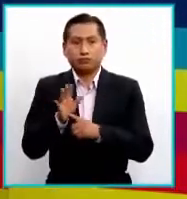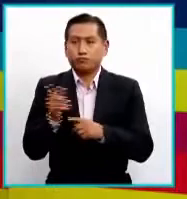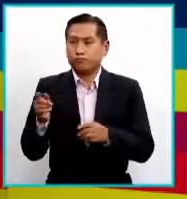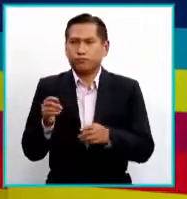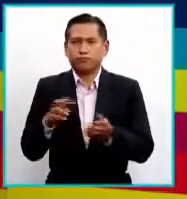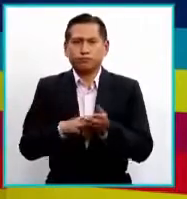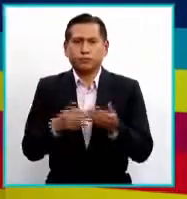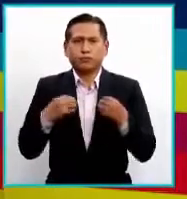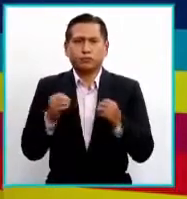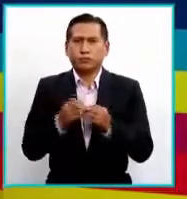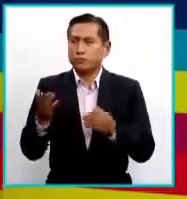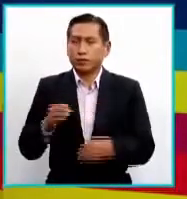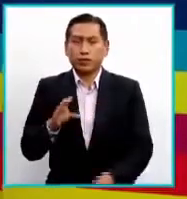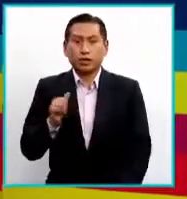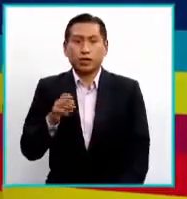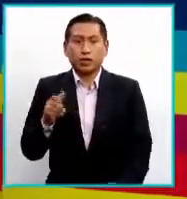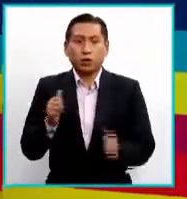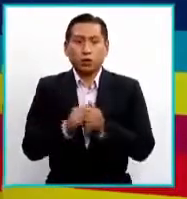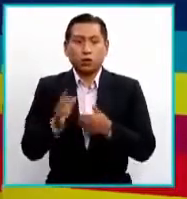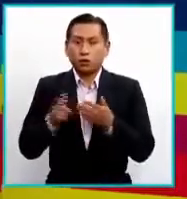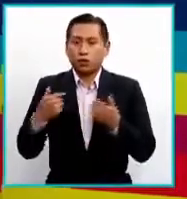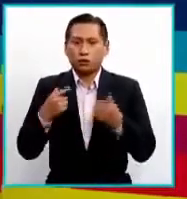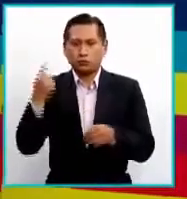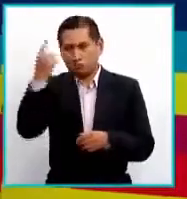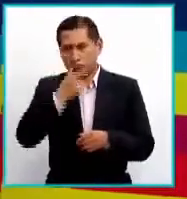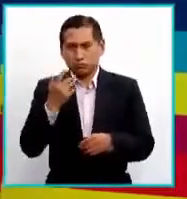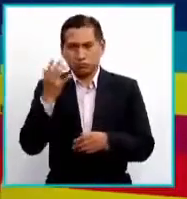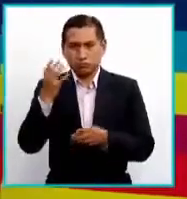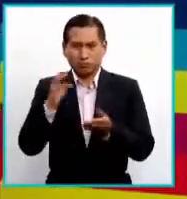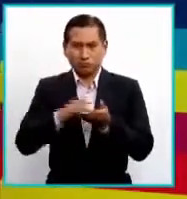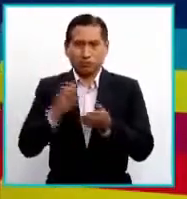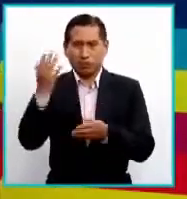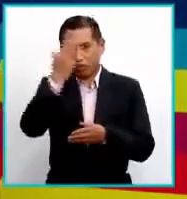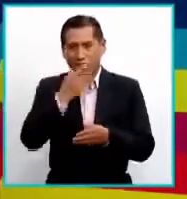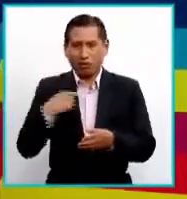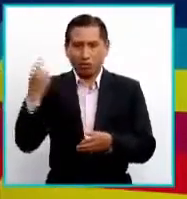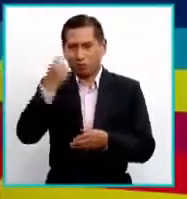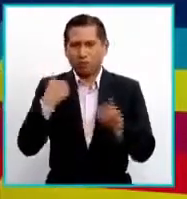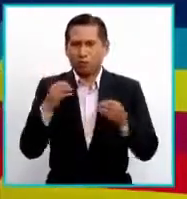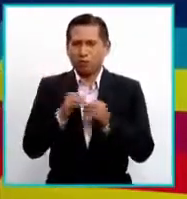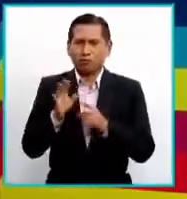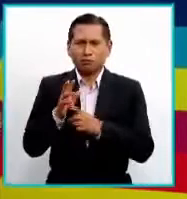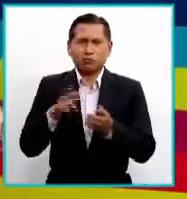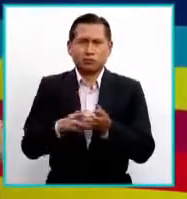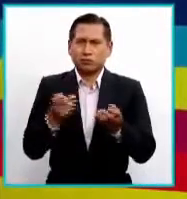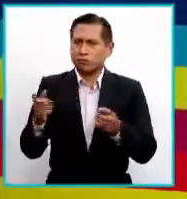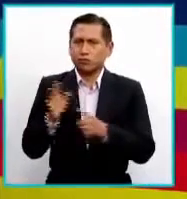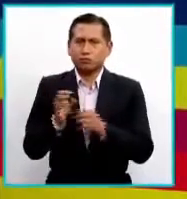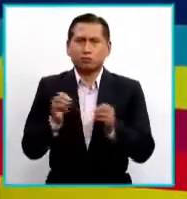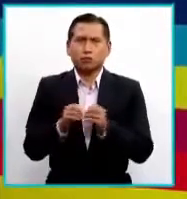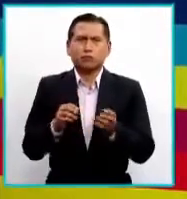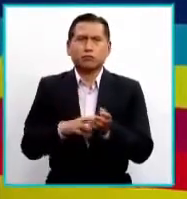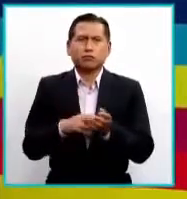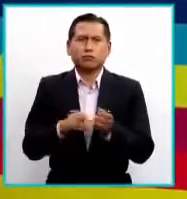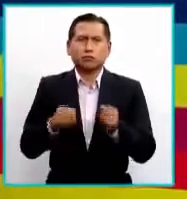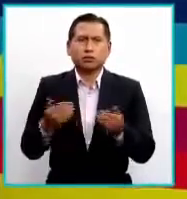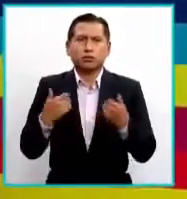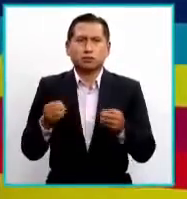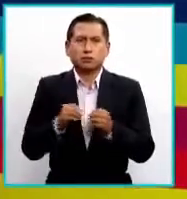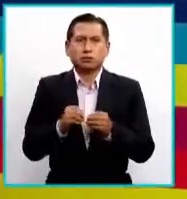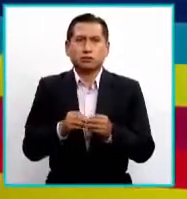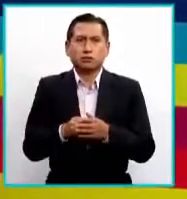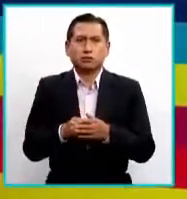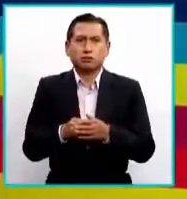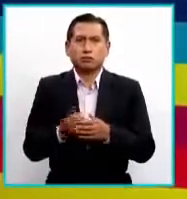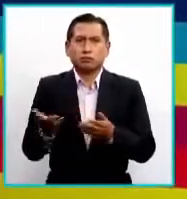la imagen donde está Carla con toda la crema encima. Se nos ha quedado eso en el tintero y la verdad es que no queríamos dejar pasar la posibilidad de hacerlo porque